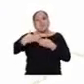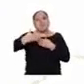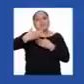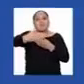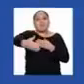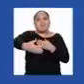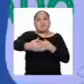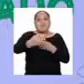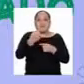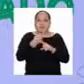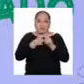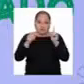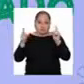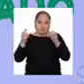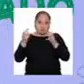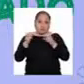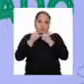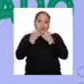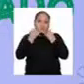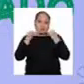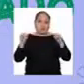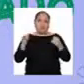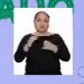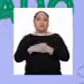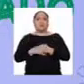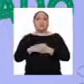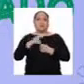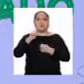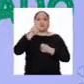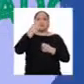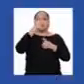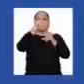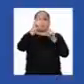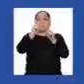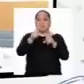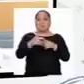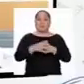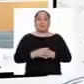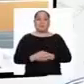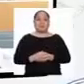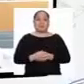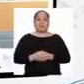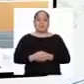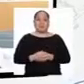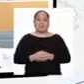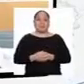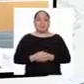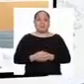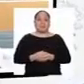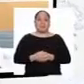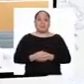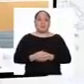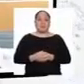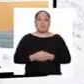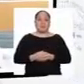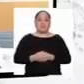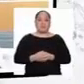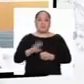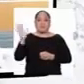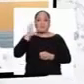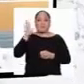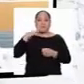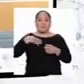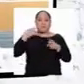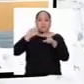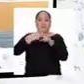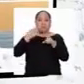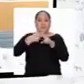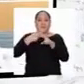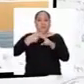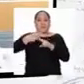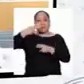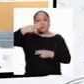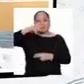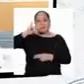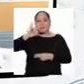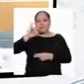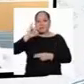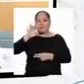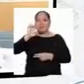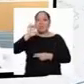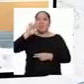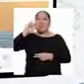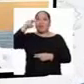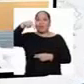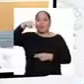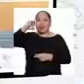de los idiomas. Vamos con la segunda pregunta. Hola, mi nombre es Heider Alberto